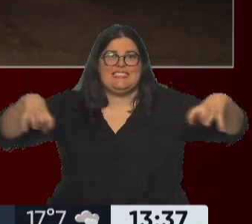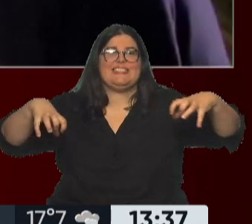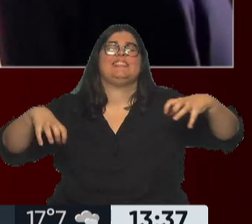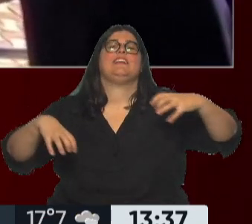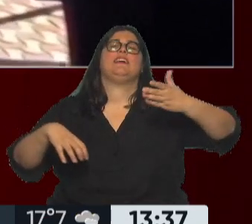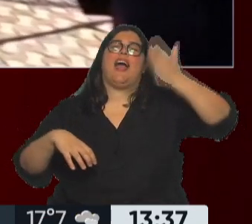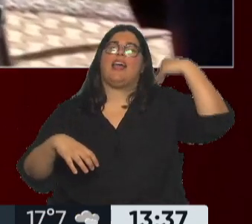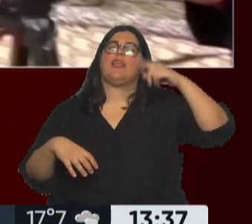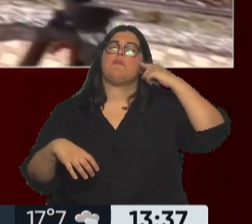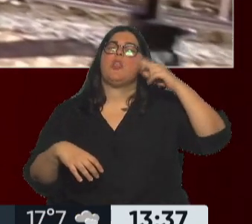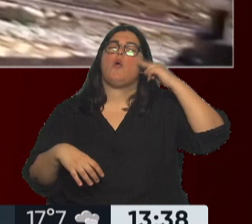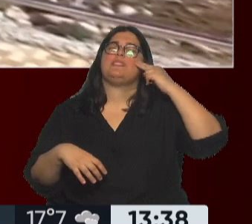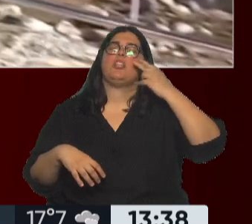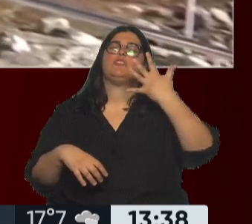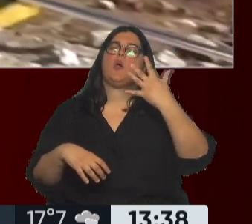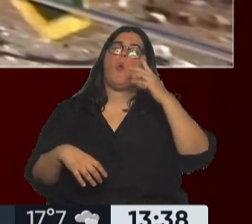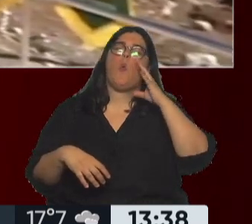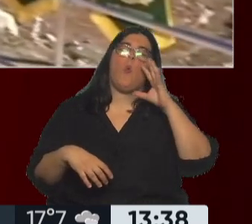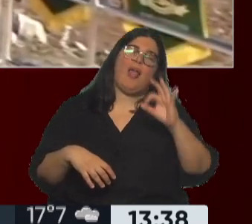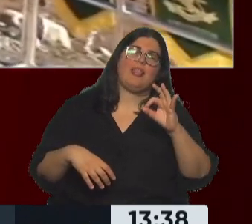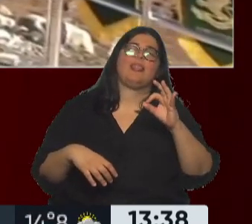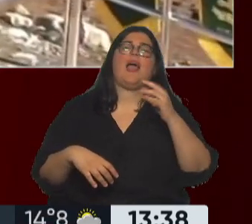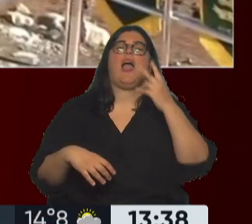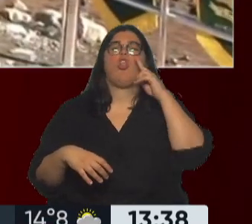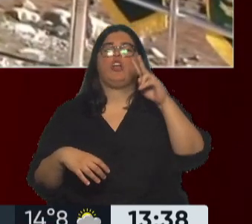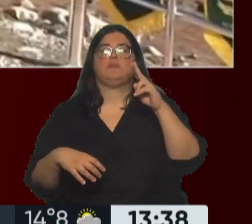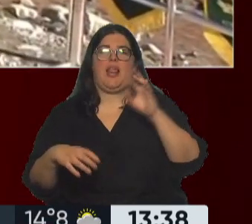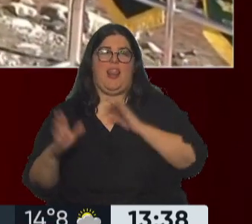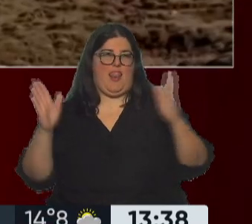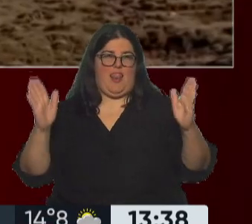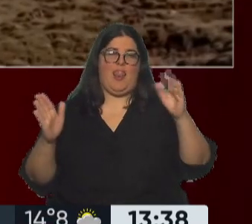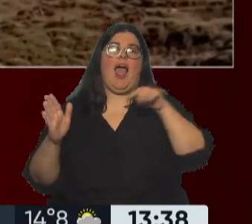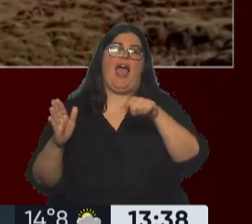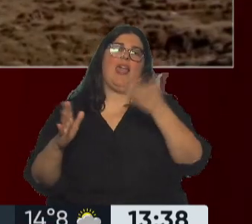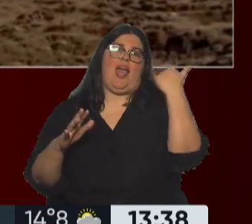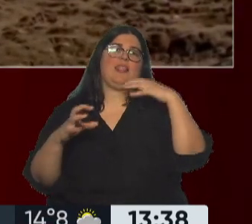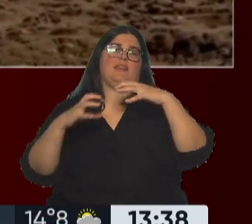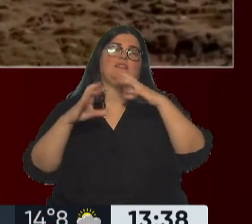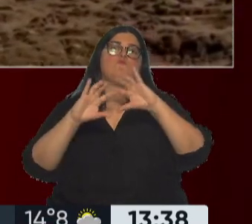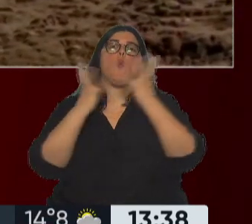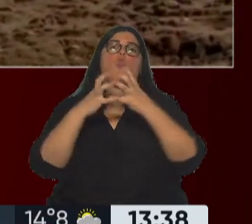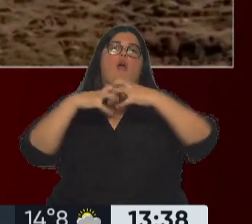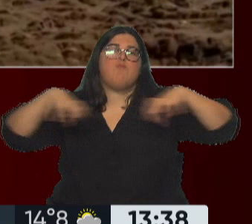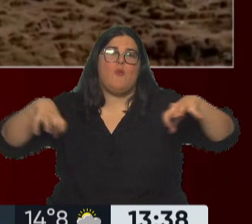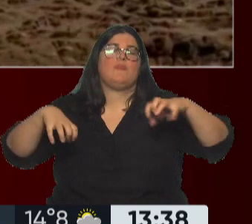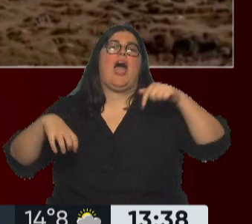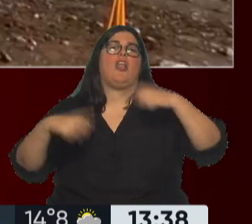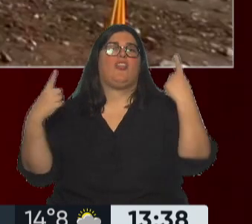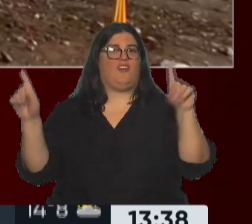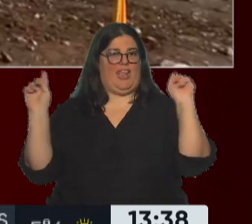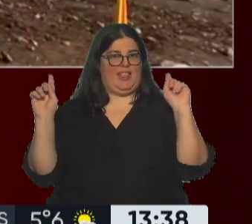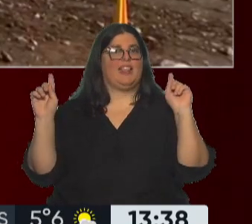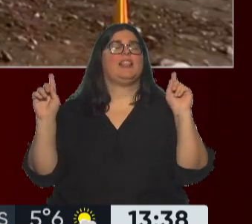décadas entre 1950 y el 2000, abre el juego a lo que se le llaman hoy en día